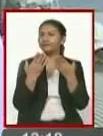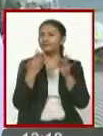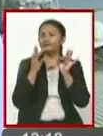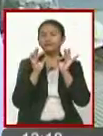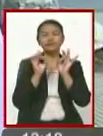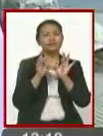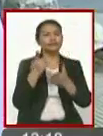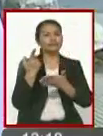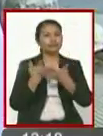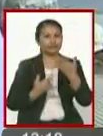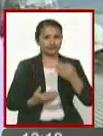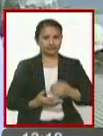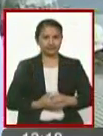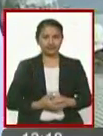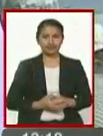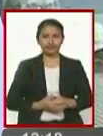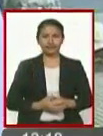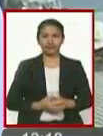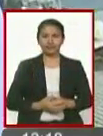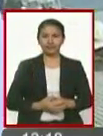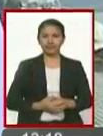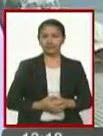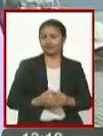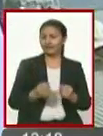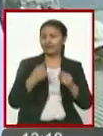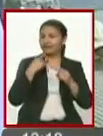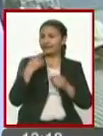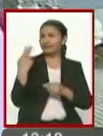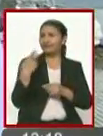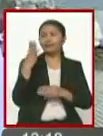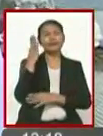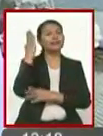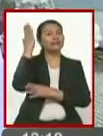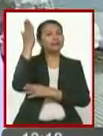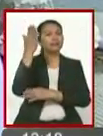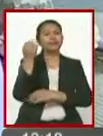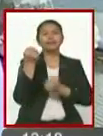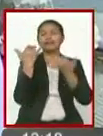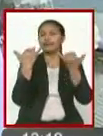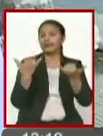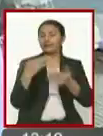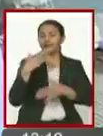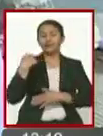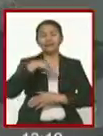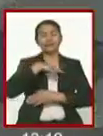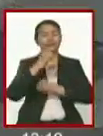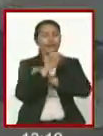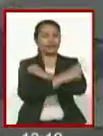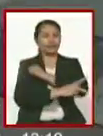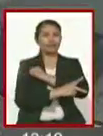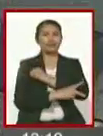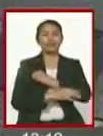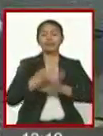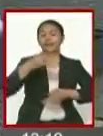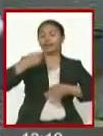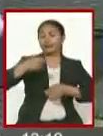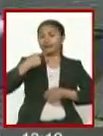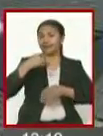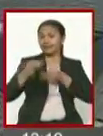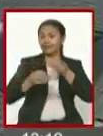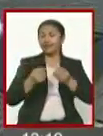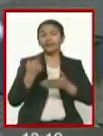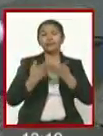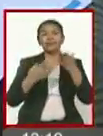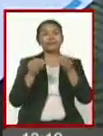graves que están empeñando el futuro y el presente de nuestro país una juez del menor indicó